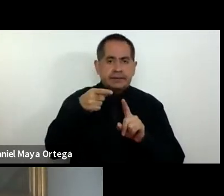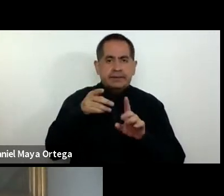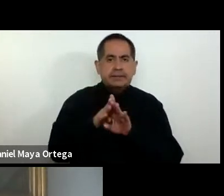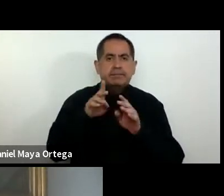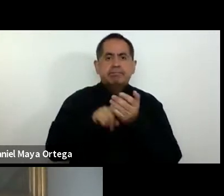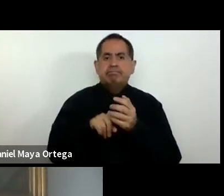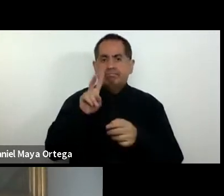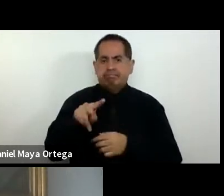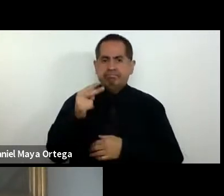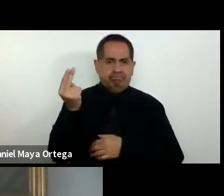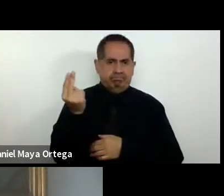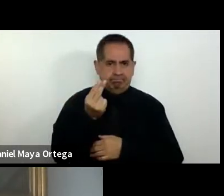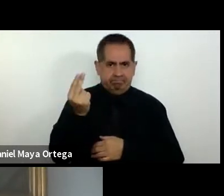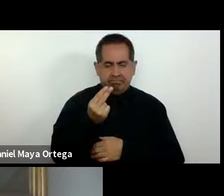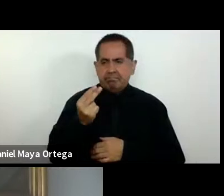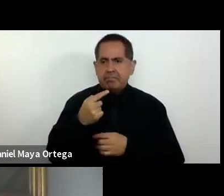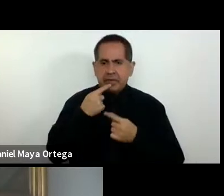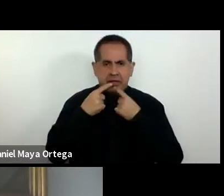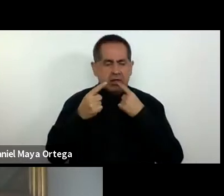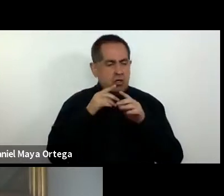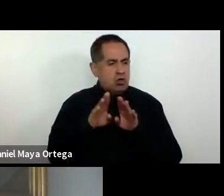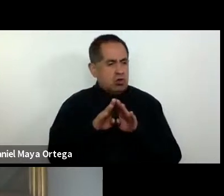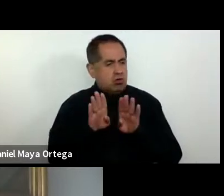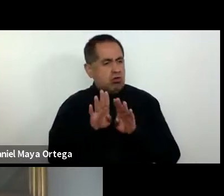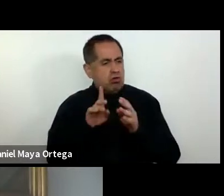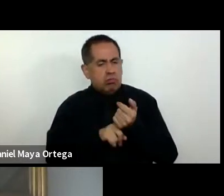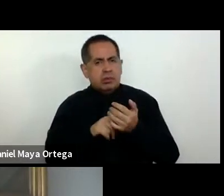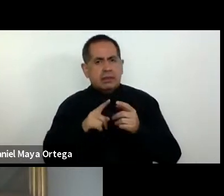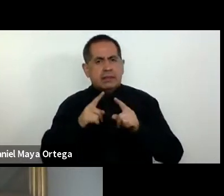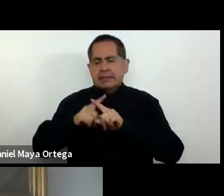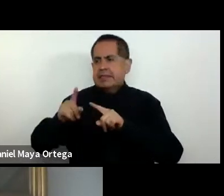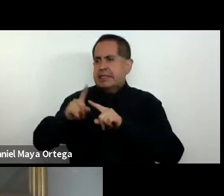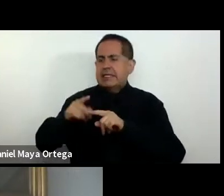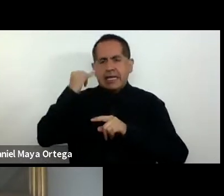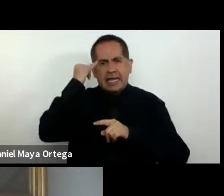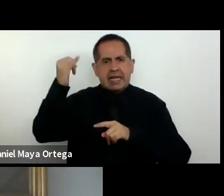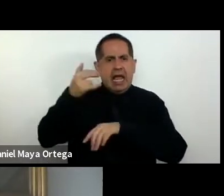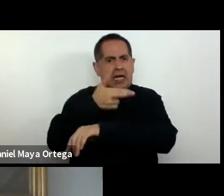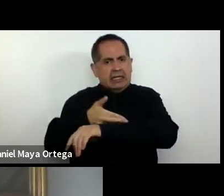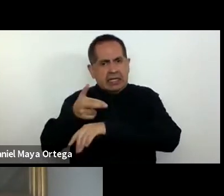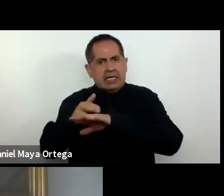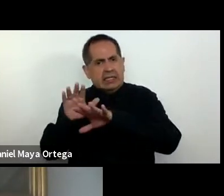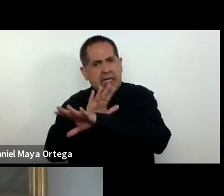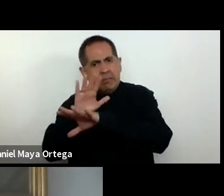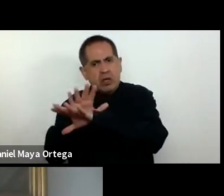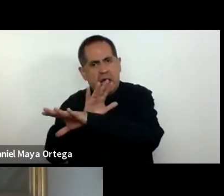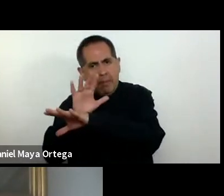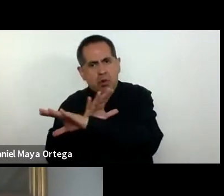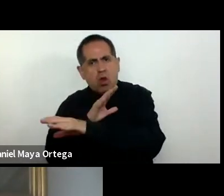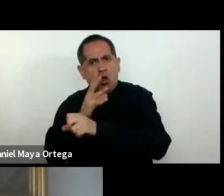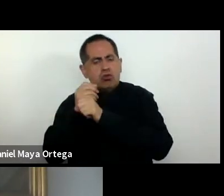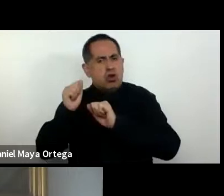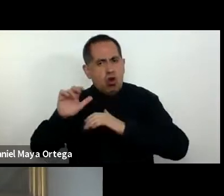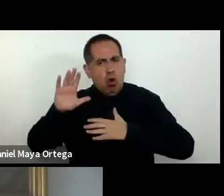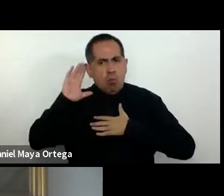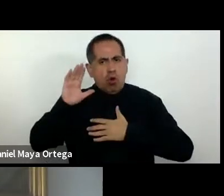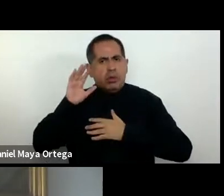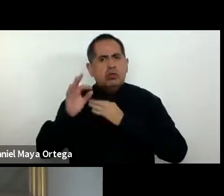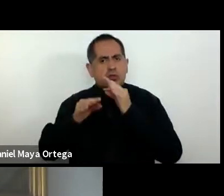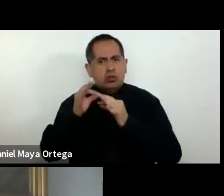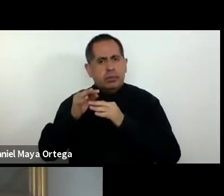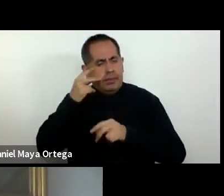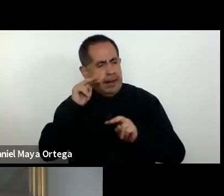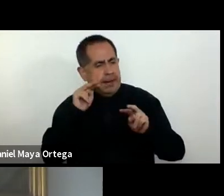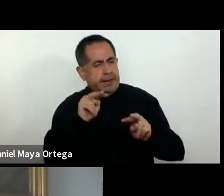es necesario que adaptemos distintas medidas y compromisos para